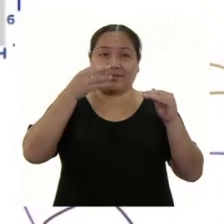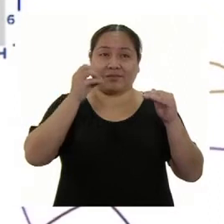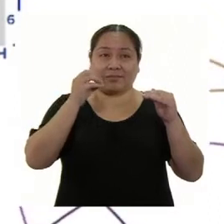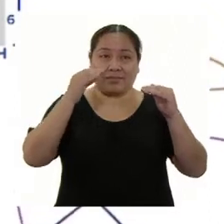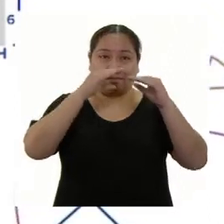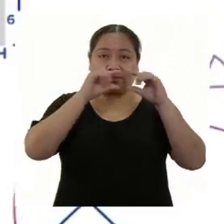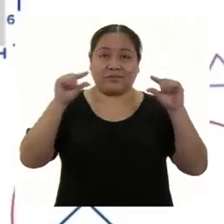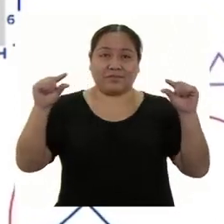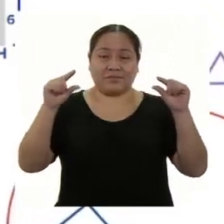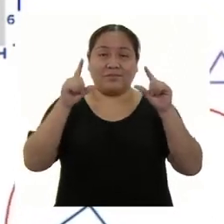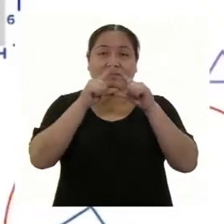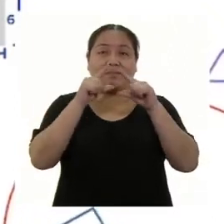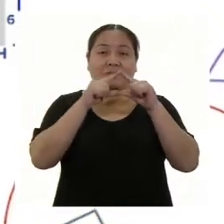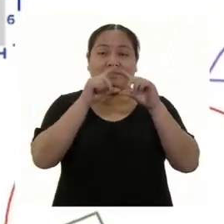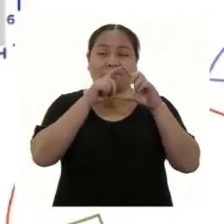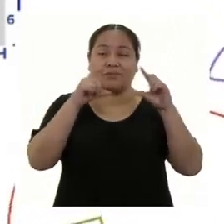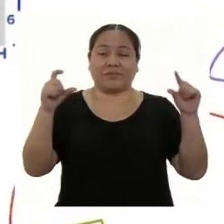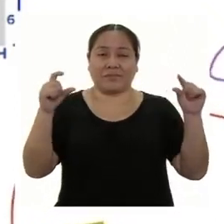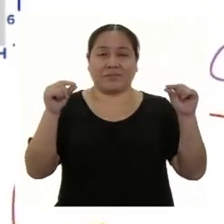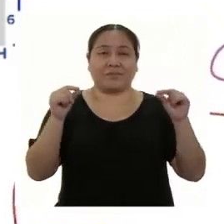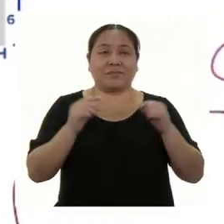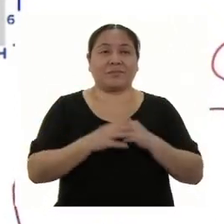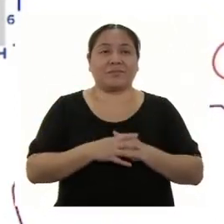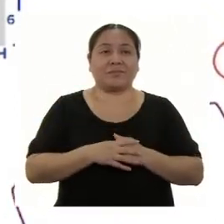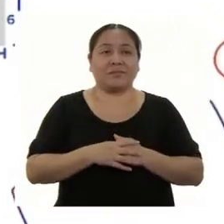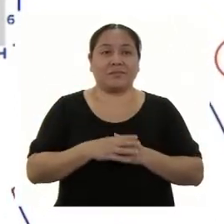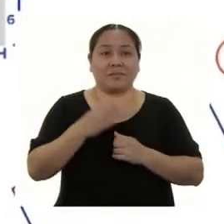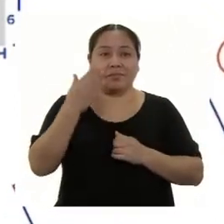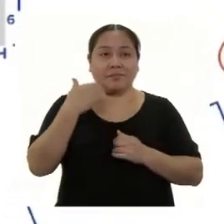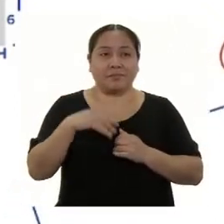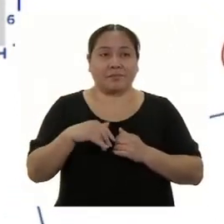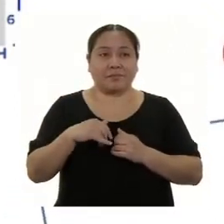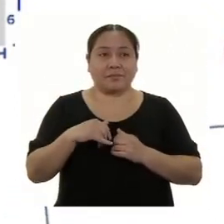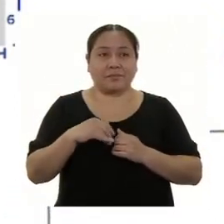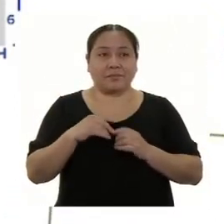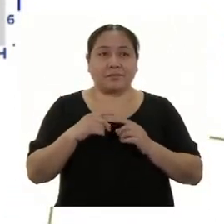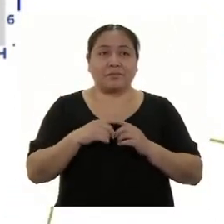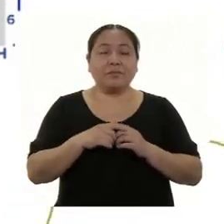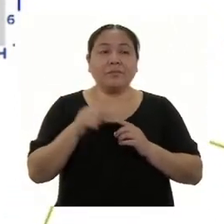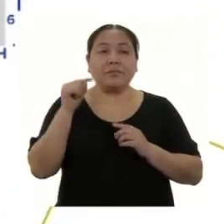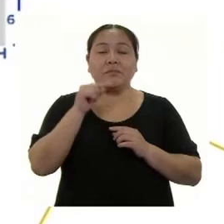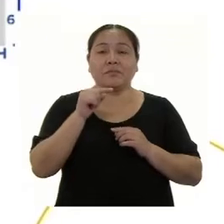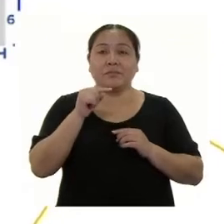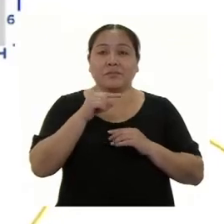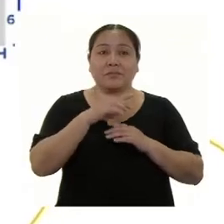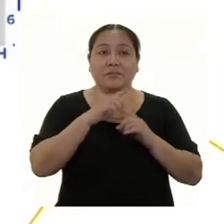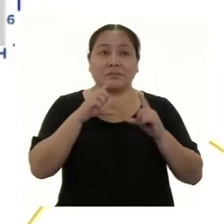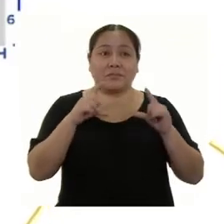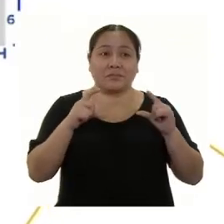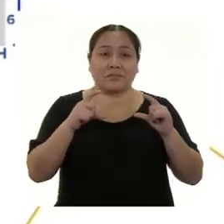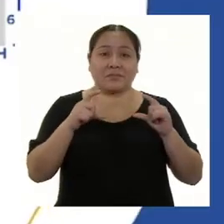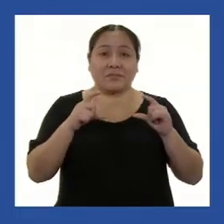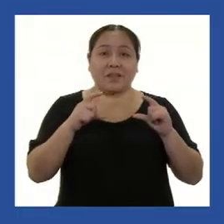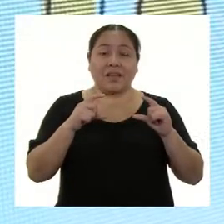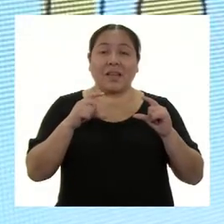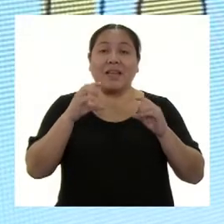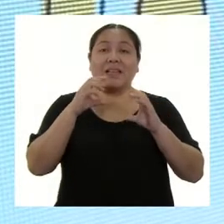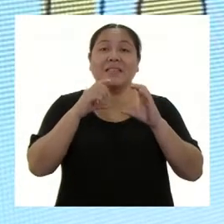al prisma triangular. Y finalmente tenemos la cara celeste que corresponde al falso